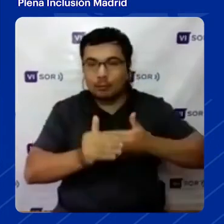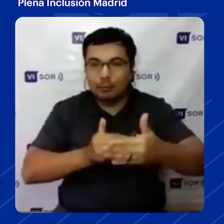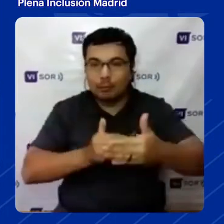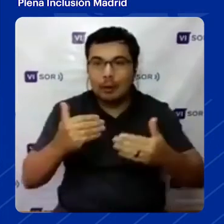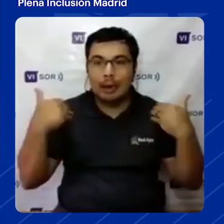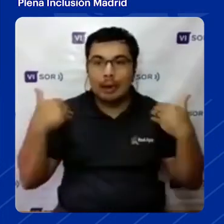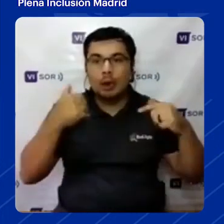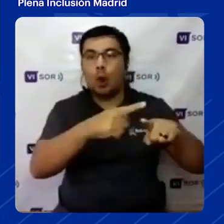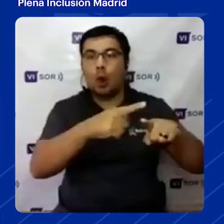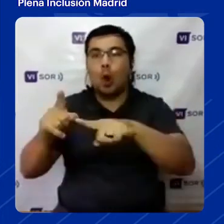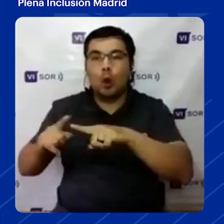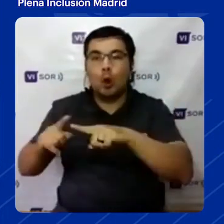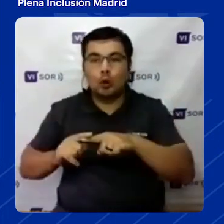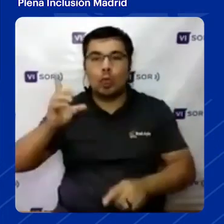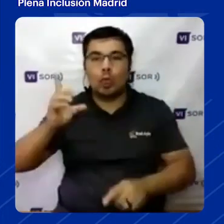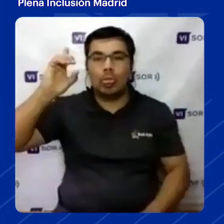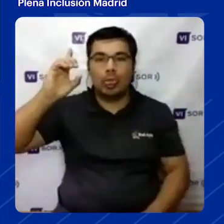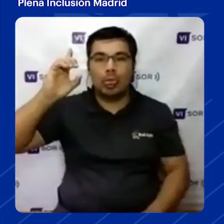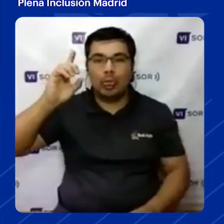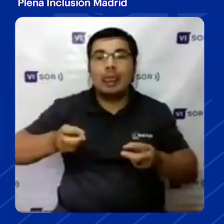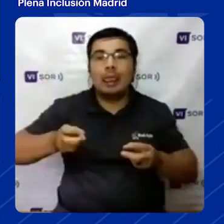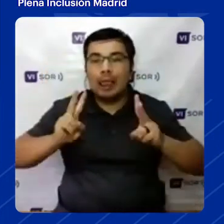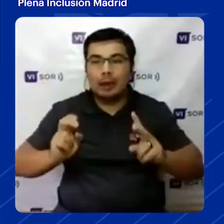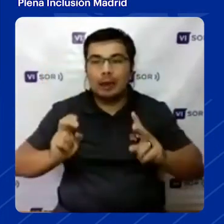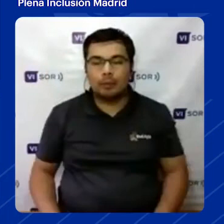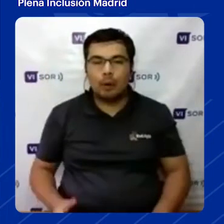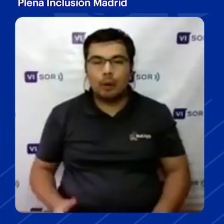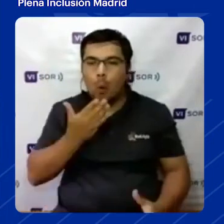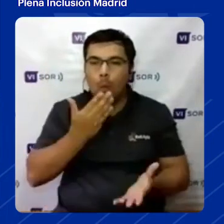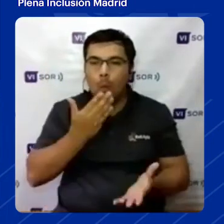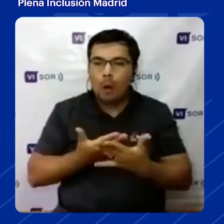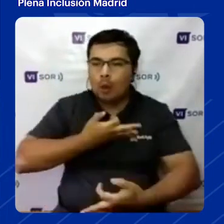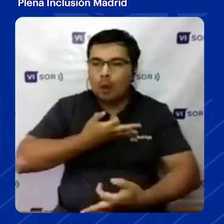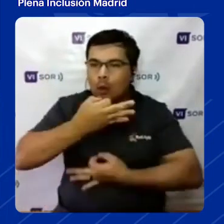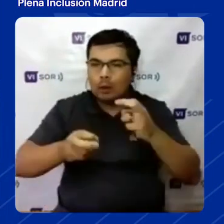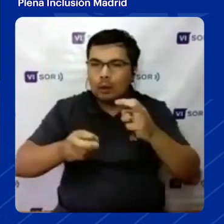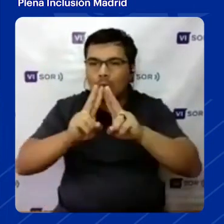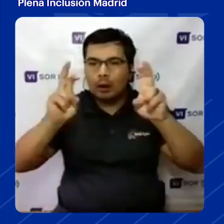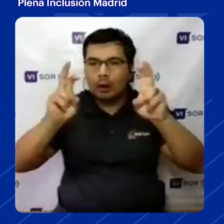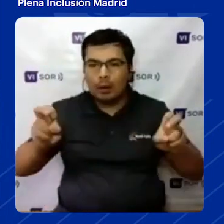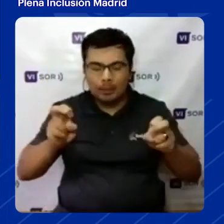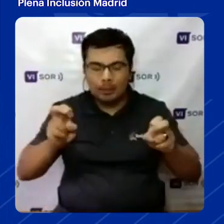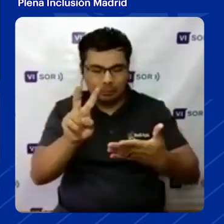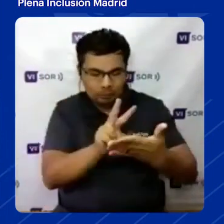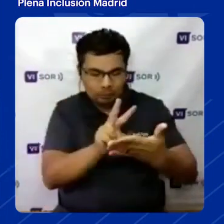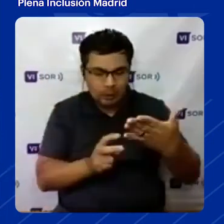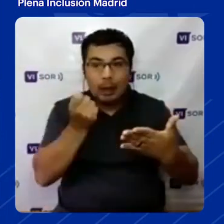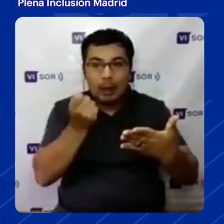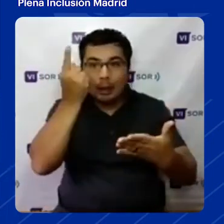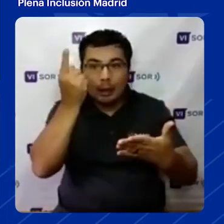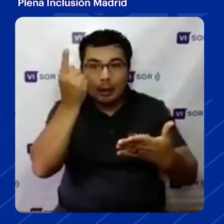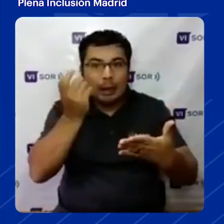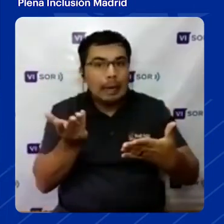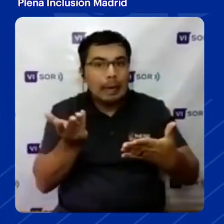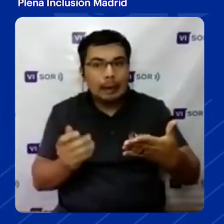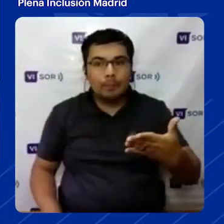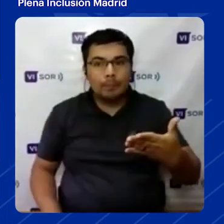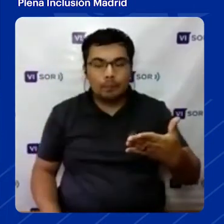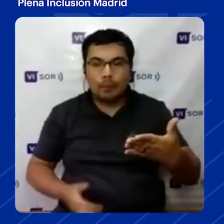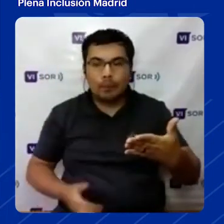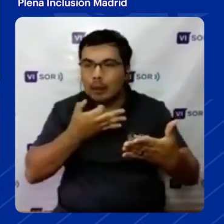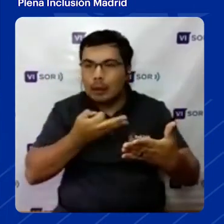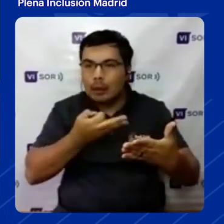Y en concreto, cuando hablamos de las cuestiones relacionadas con la comprensión, estamos hablando también de un aspecto